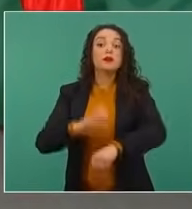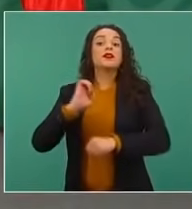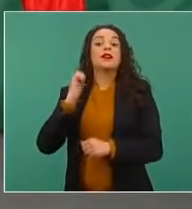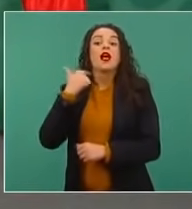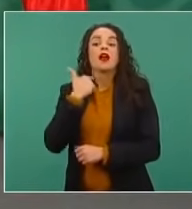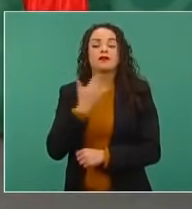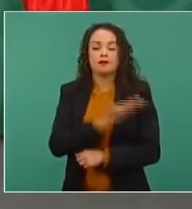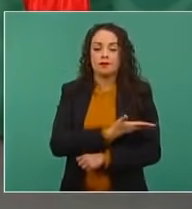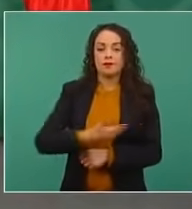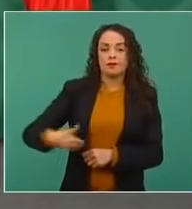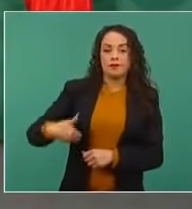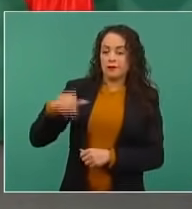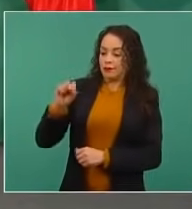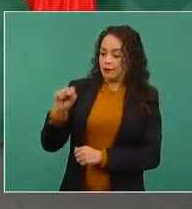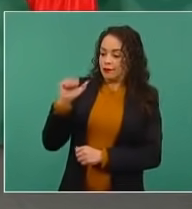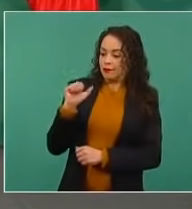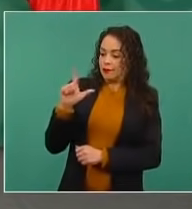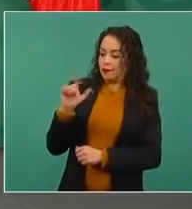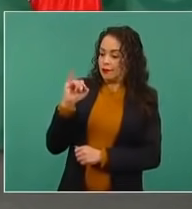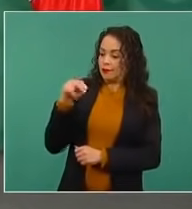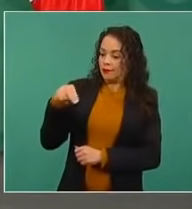Salinas.